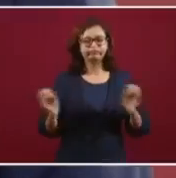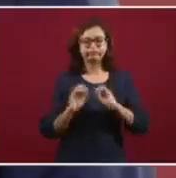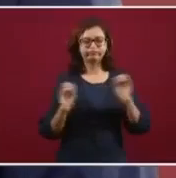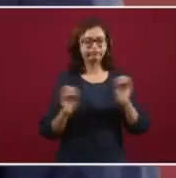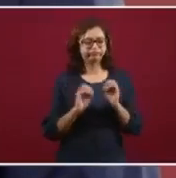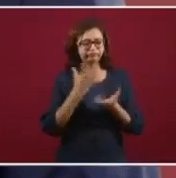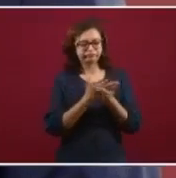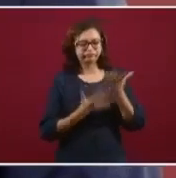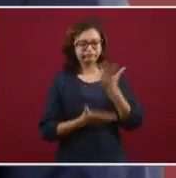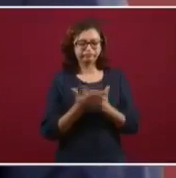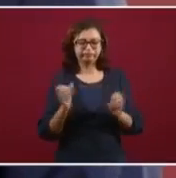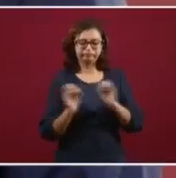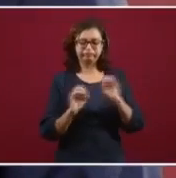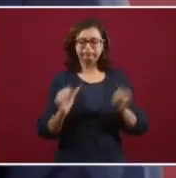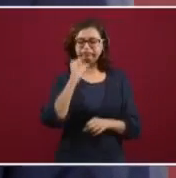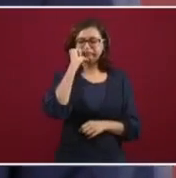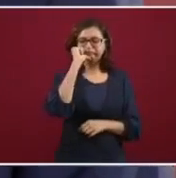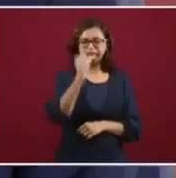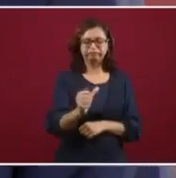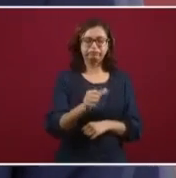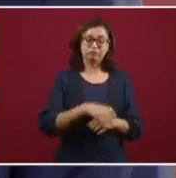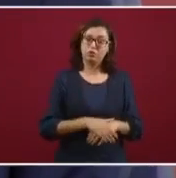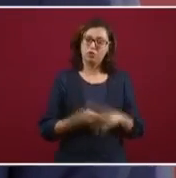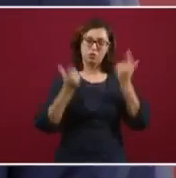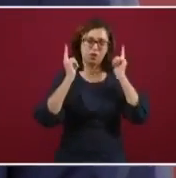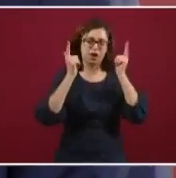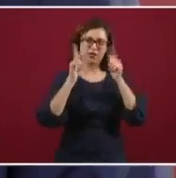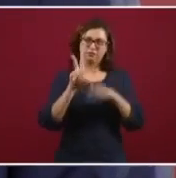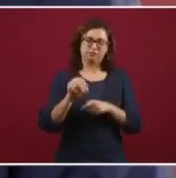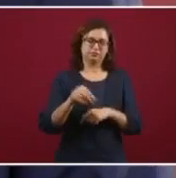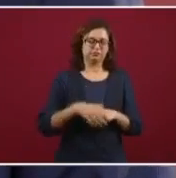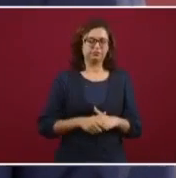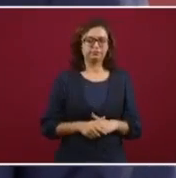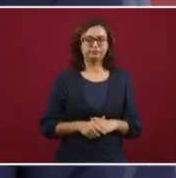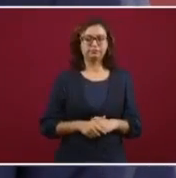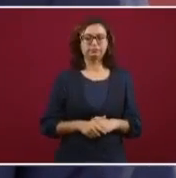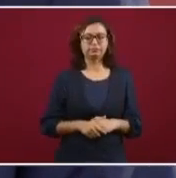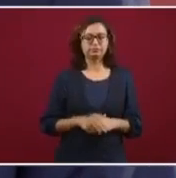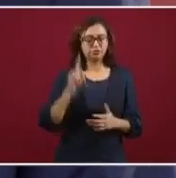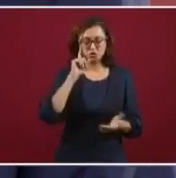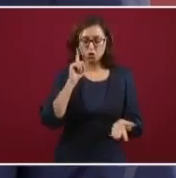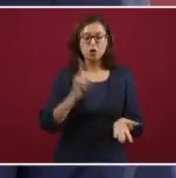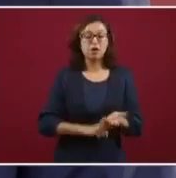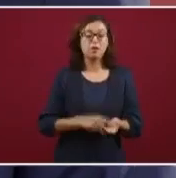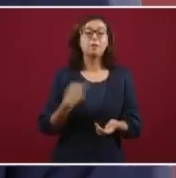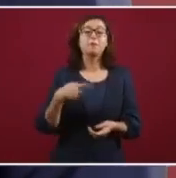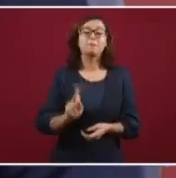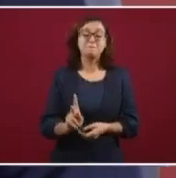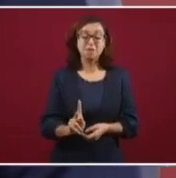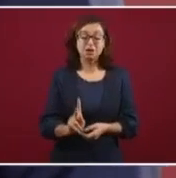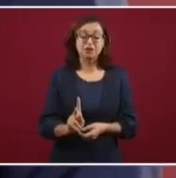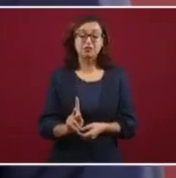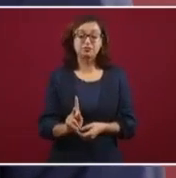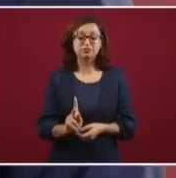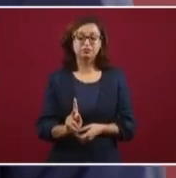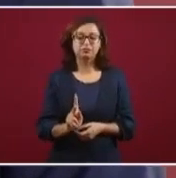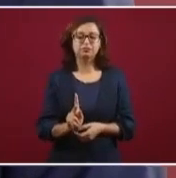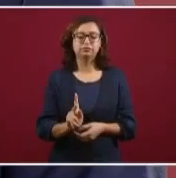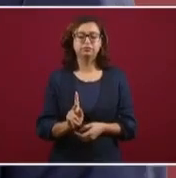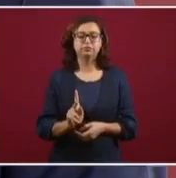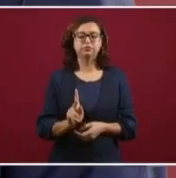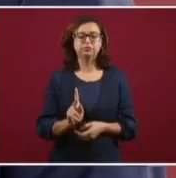se ha hecho nada. Y no creo, pero de todas maneras,